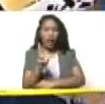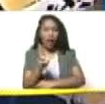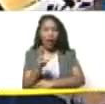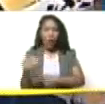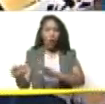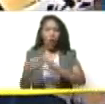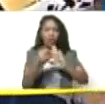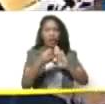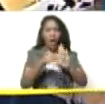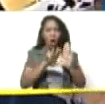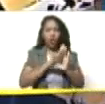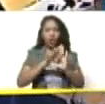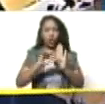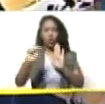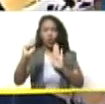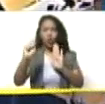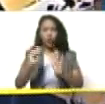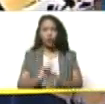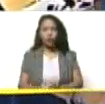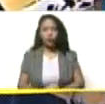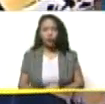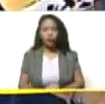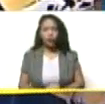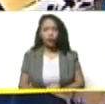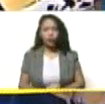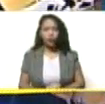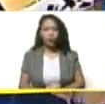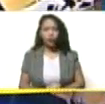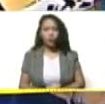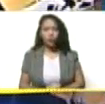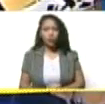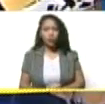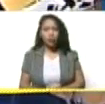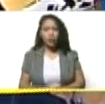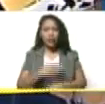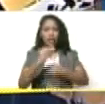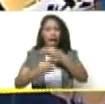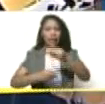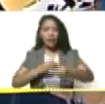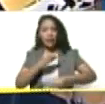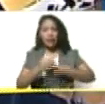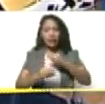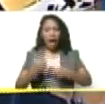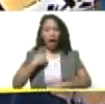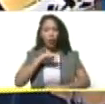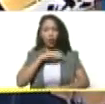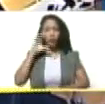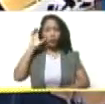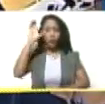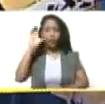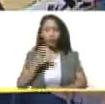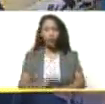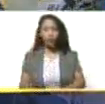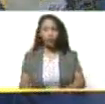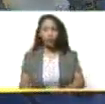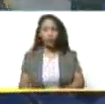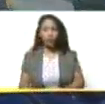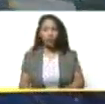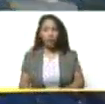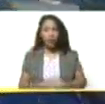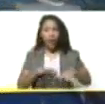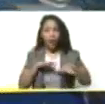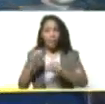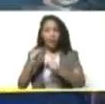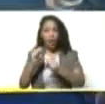Constitución, y tomar a nuestro país desde el Imperio